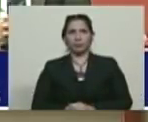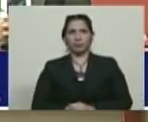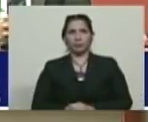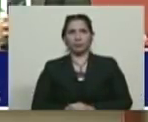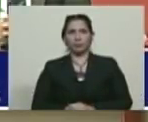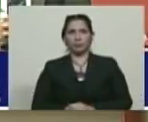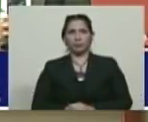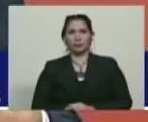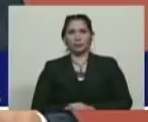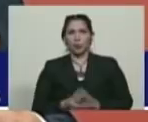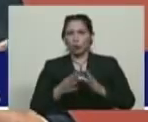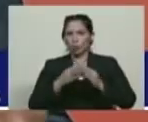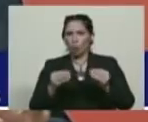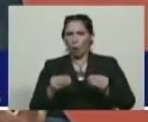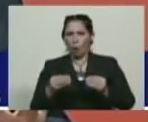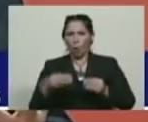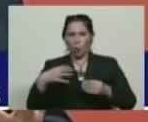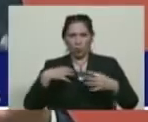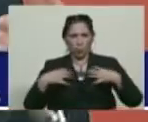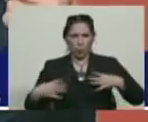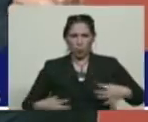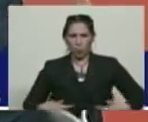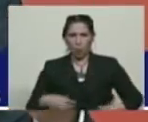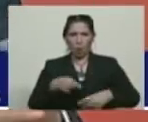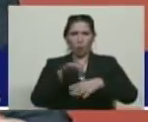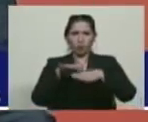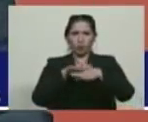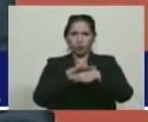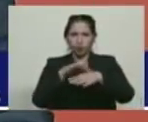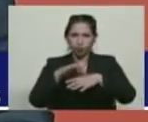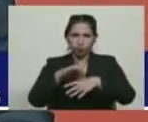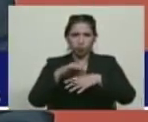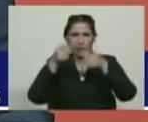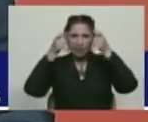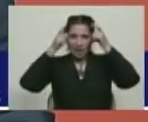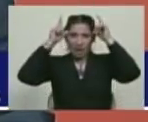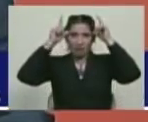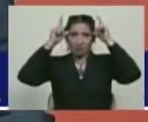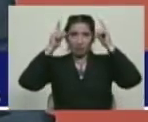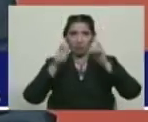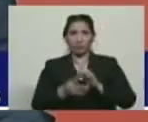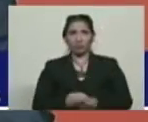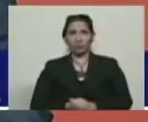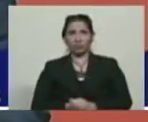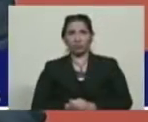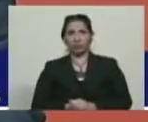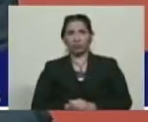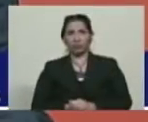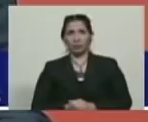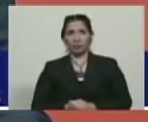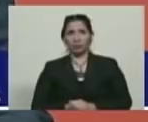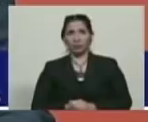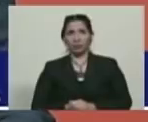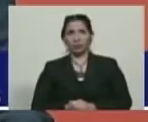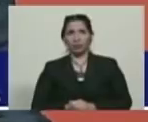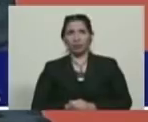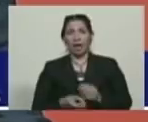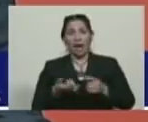bueno el cuero los cachos el colágeno etcétera hay subproductos que